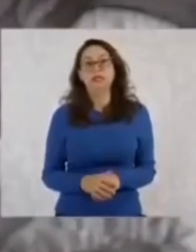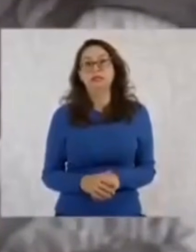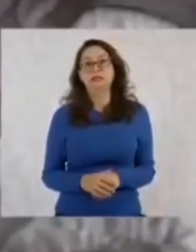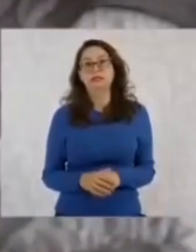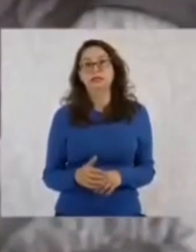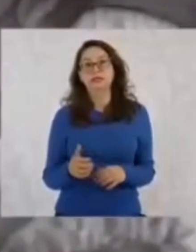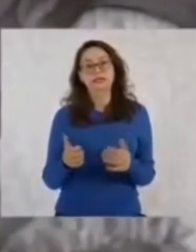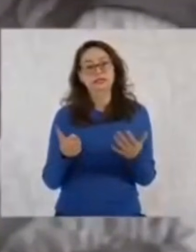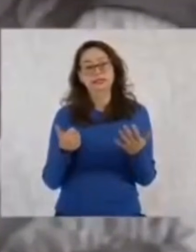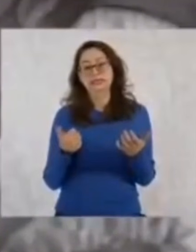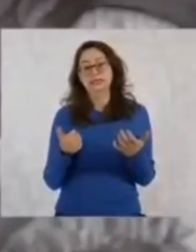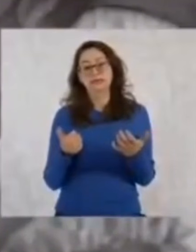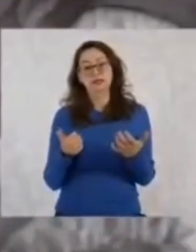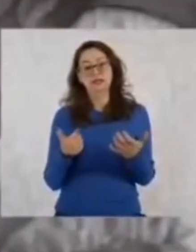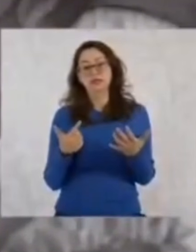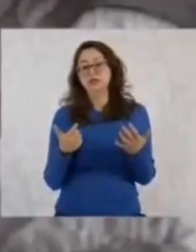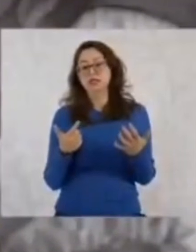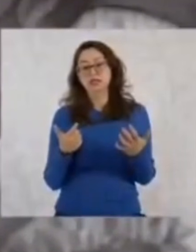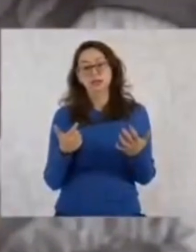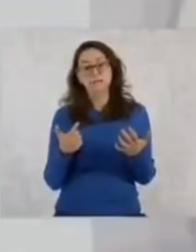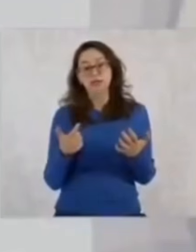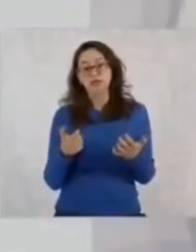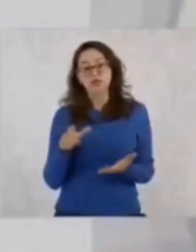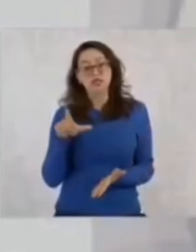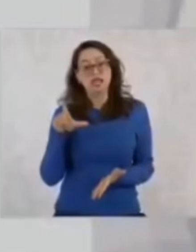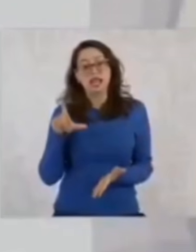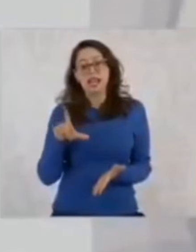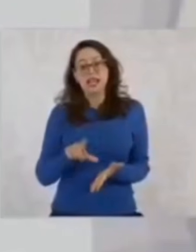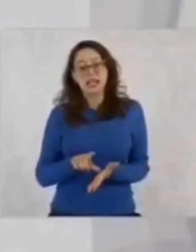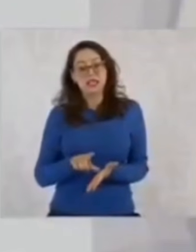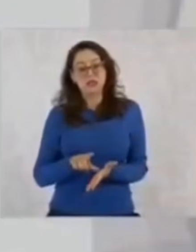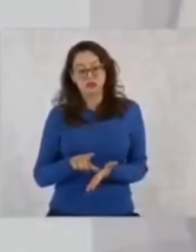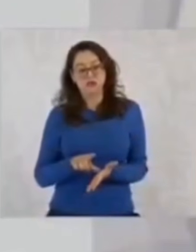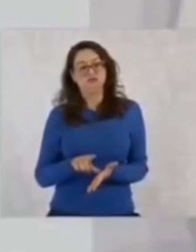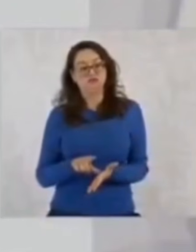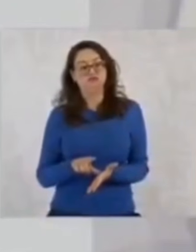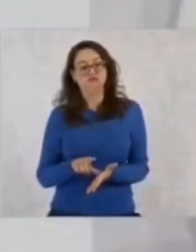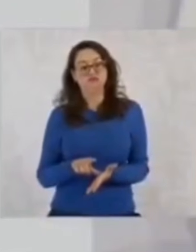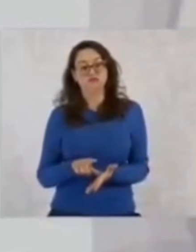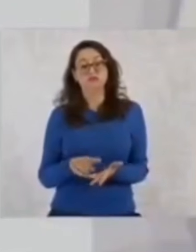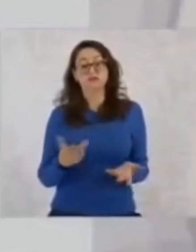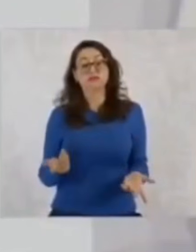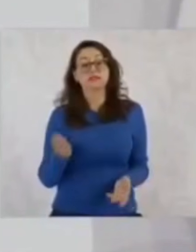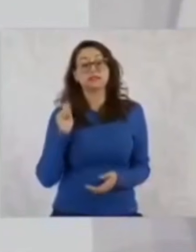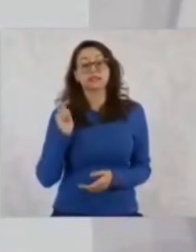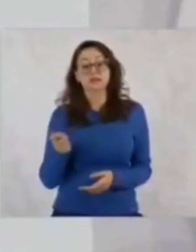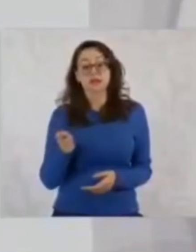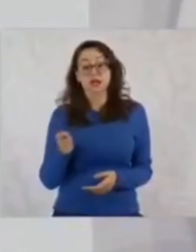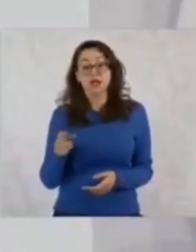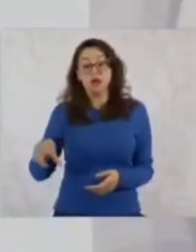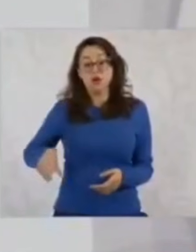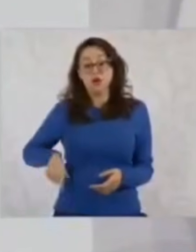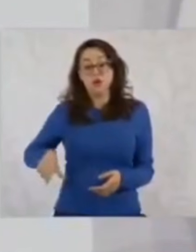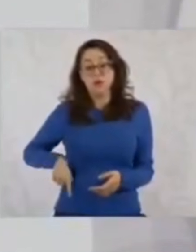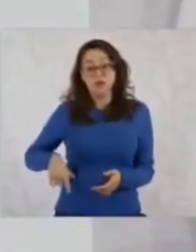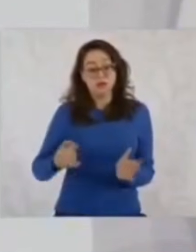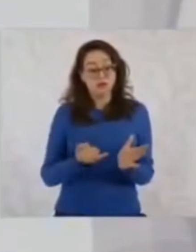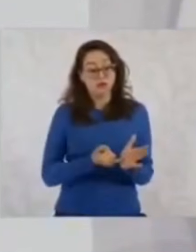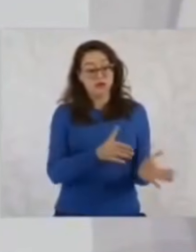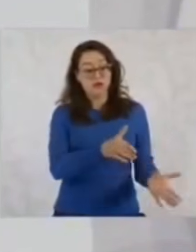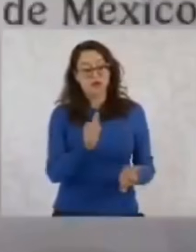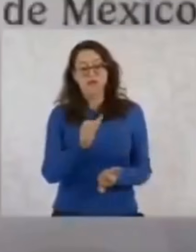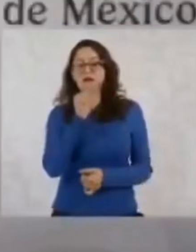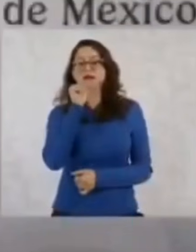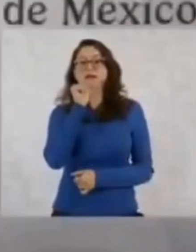7 pesos litro de gasolina. ¿Qué quiere decir apoyar? Quitar los impuestos que normalmente se cobran asociados al precio